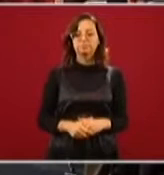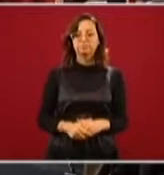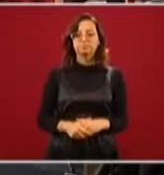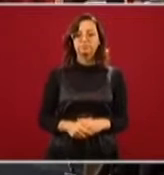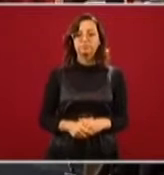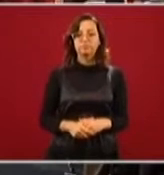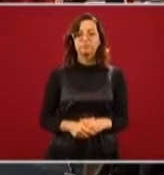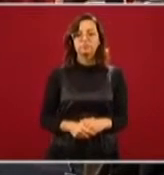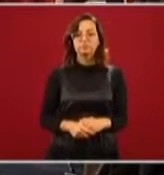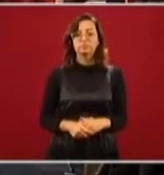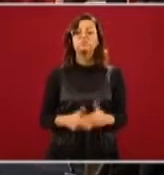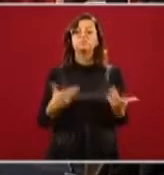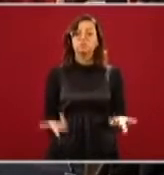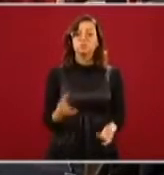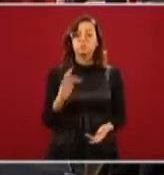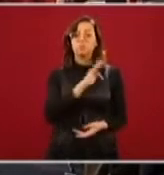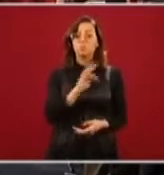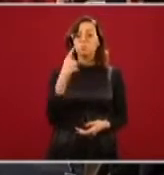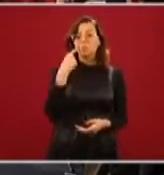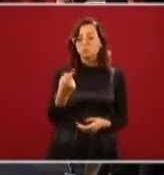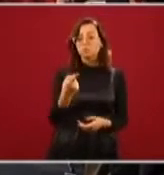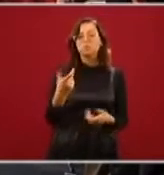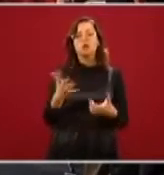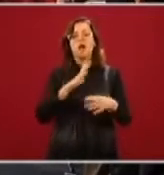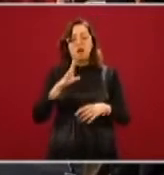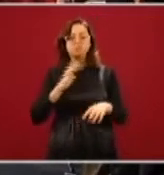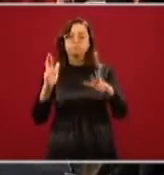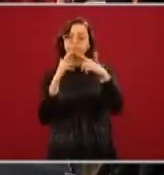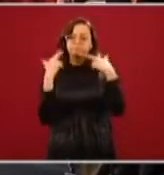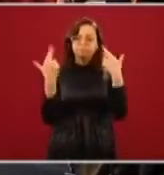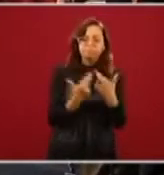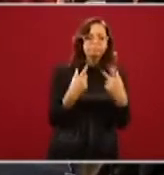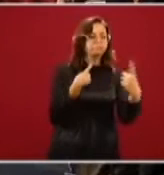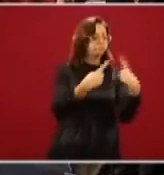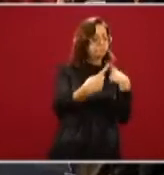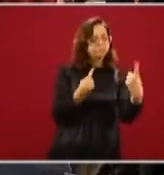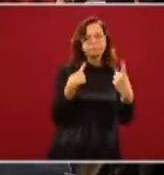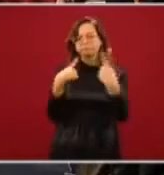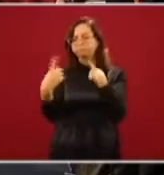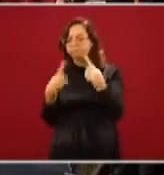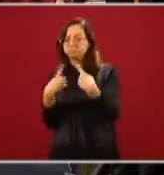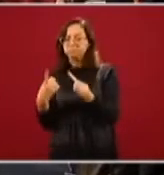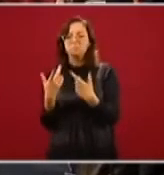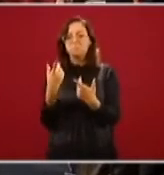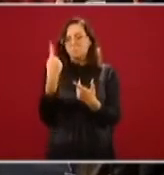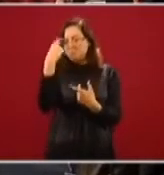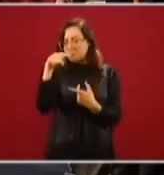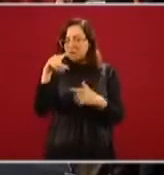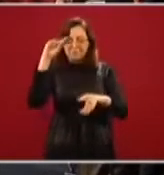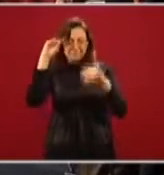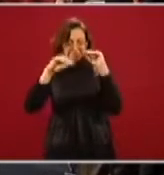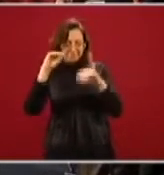Bueno, han habido presentaciones y discusiones amplias, han aportado en el diseño que ha sido